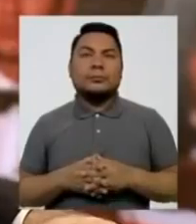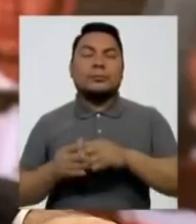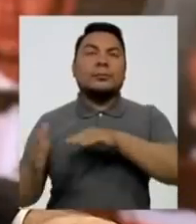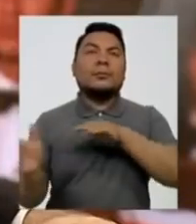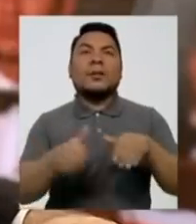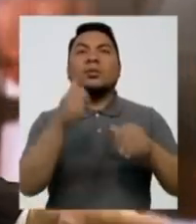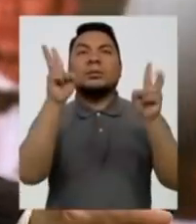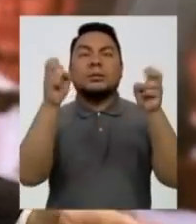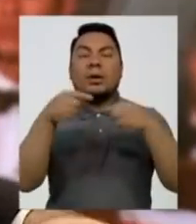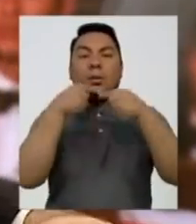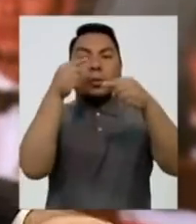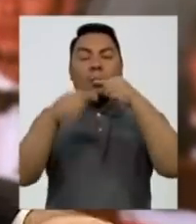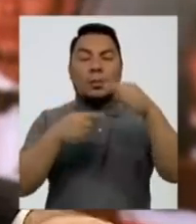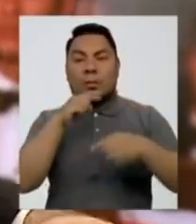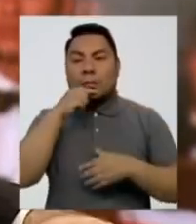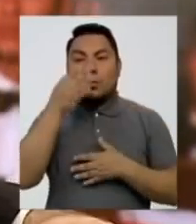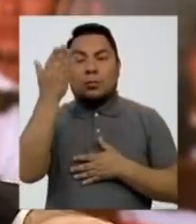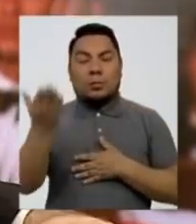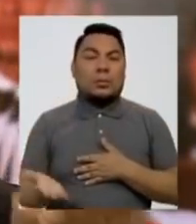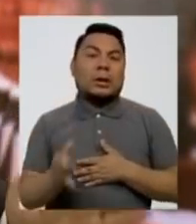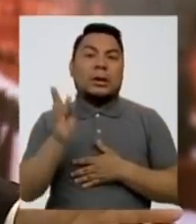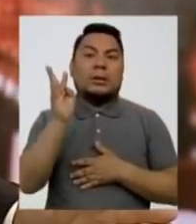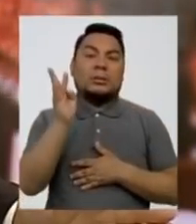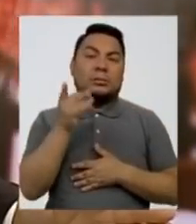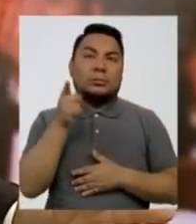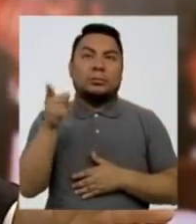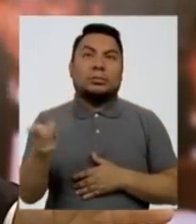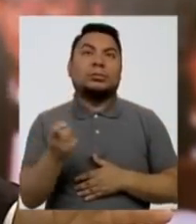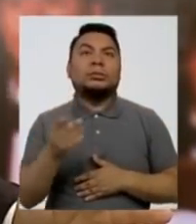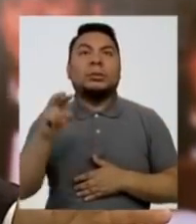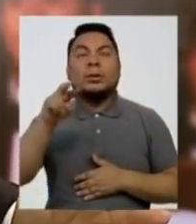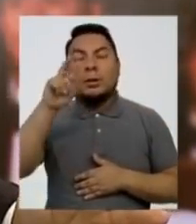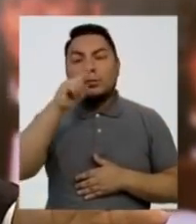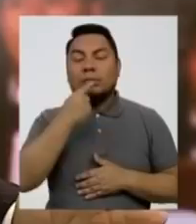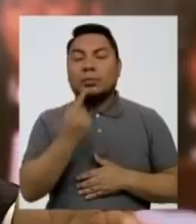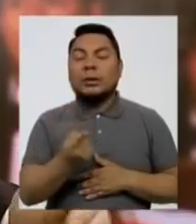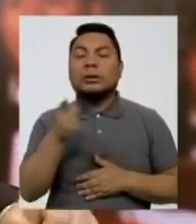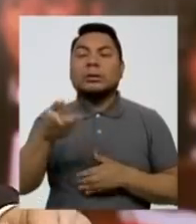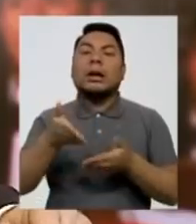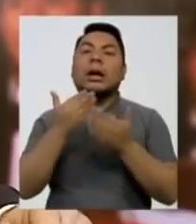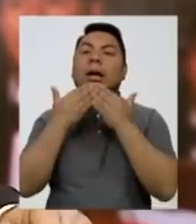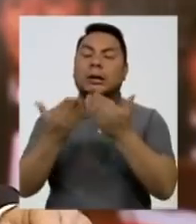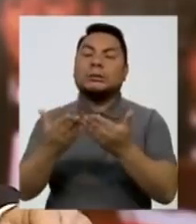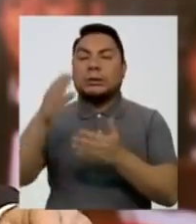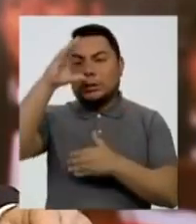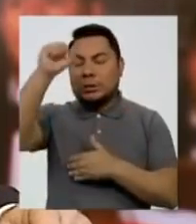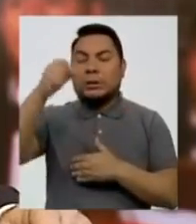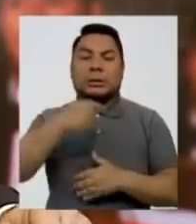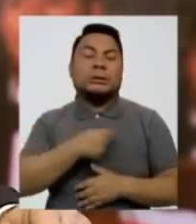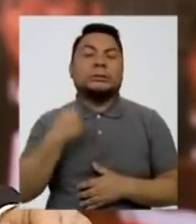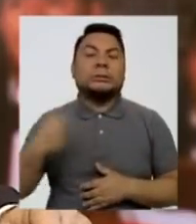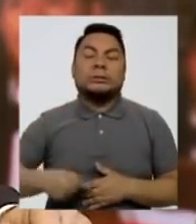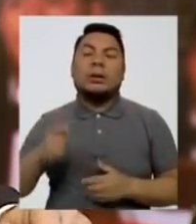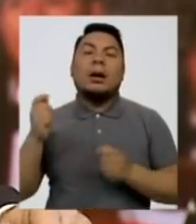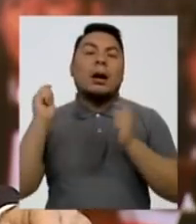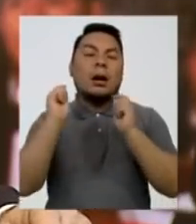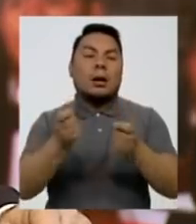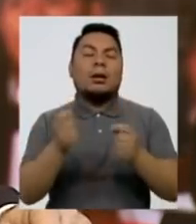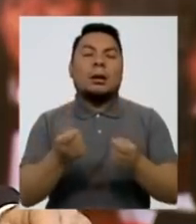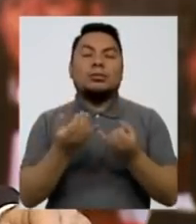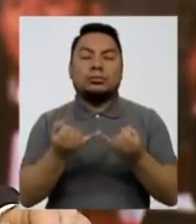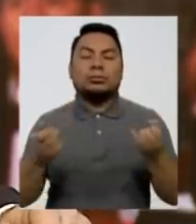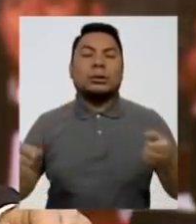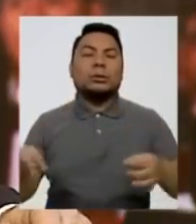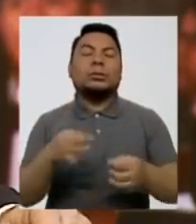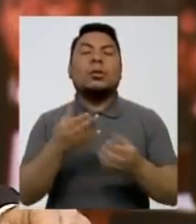En otros temas les contamos que la primera dama Maribel Díaz expresó su agradecimiento a la Embajada de la República Popular China por la donación de instrumentos para los